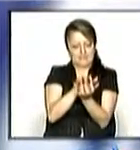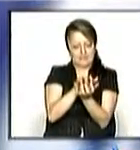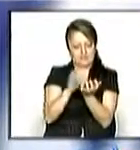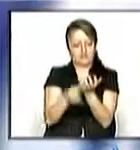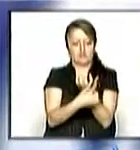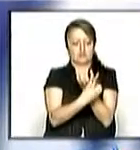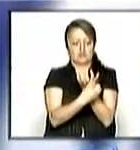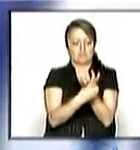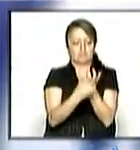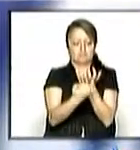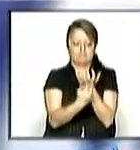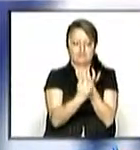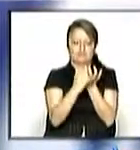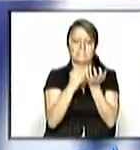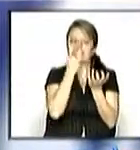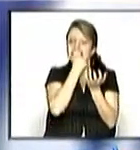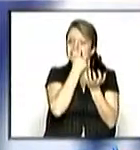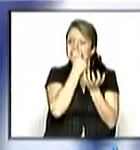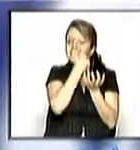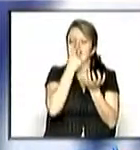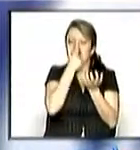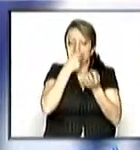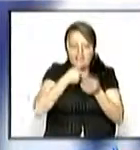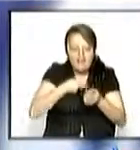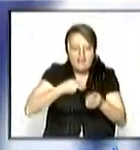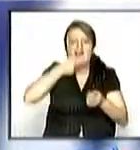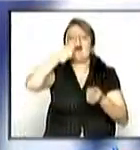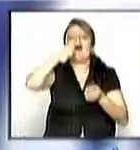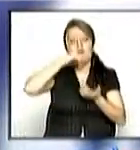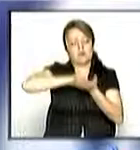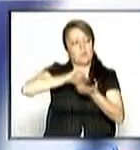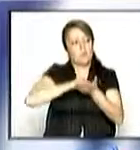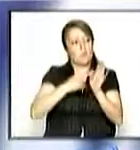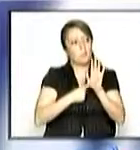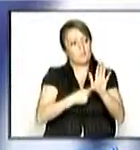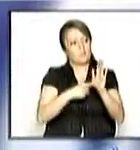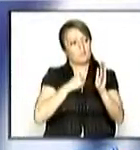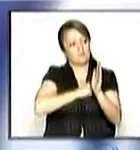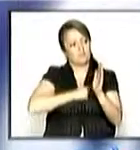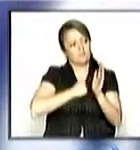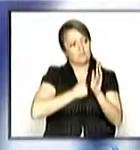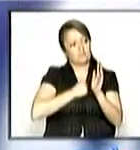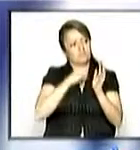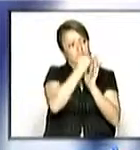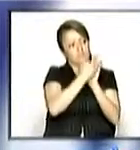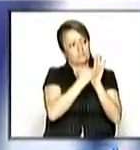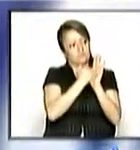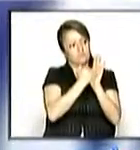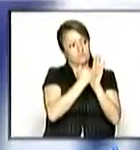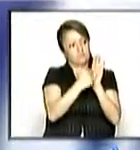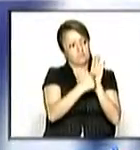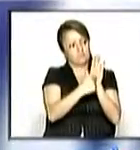un puentecito. Aquí tendríamos una imagen, por favor me puedes enfocar este modelo.